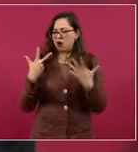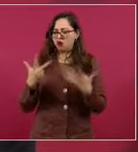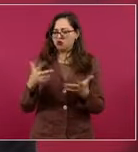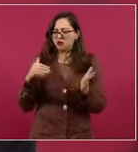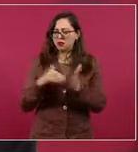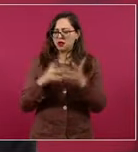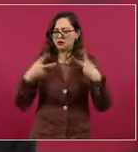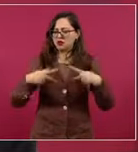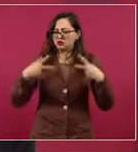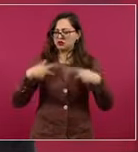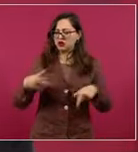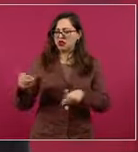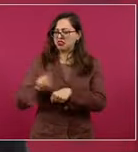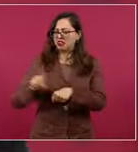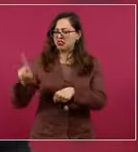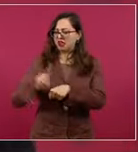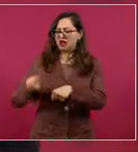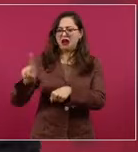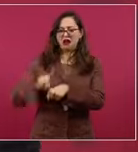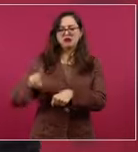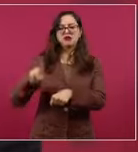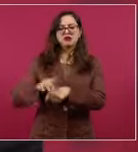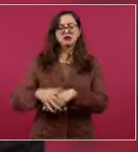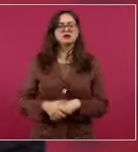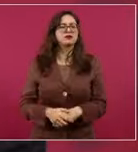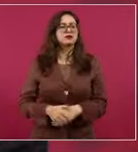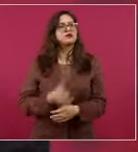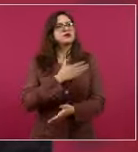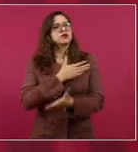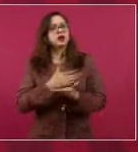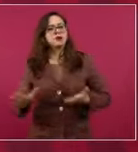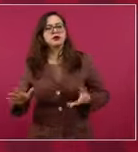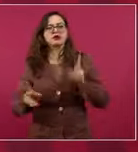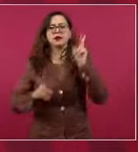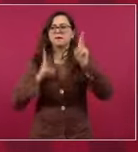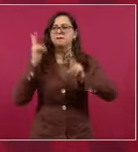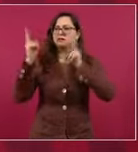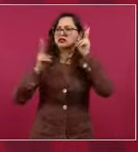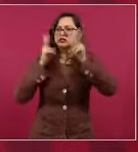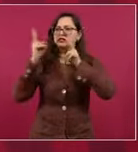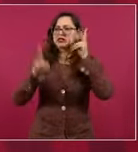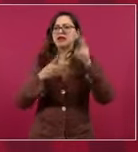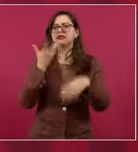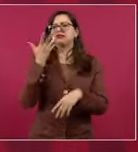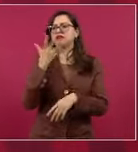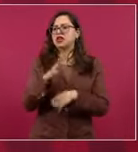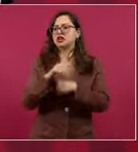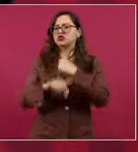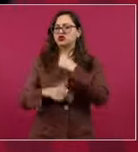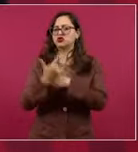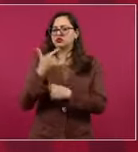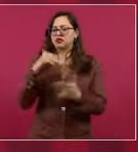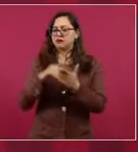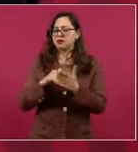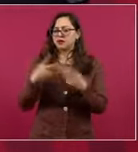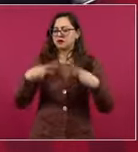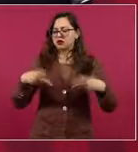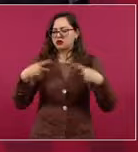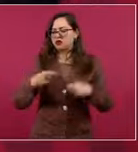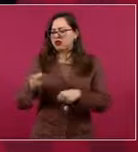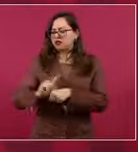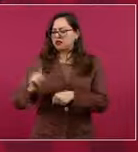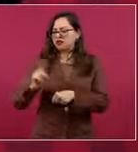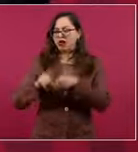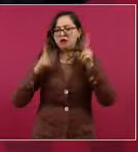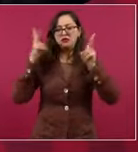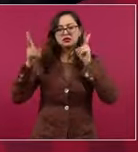pasajeros, visitan el aeropuerto 10,000-12,000 personas diarias, y va a ir creciendo, y